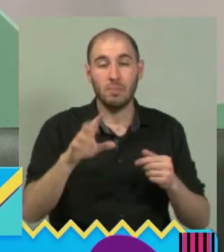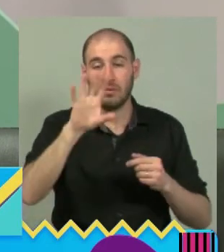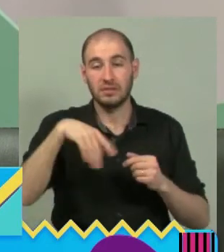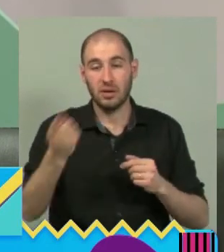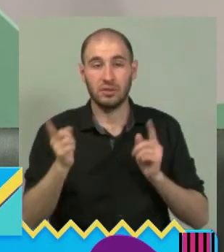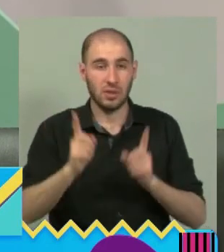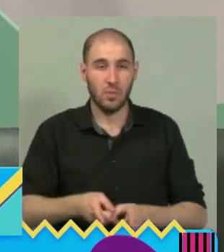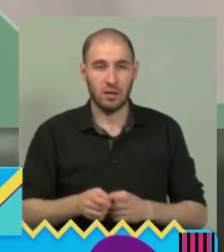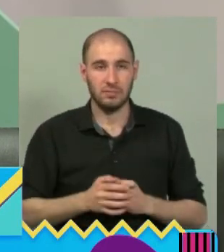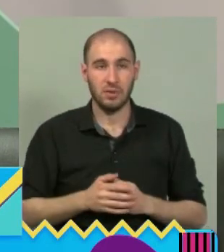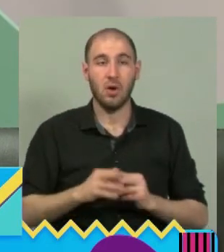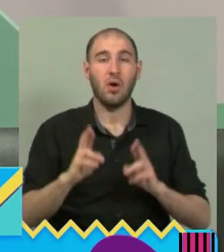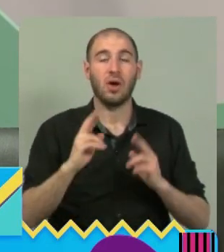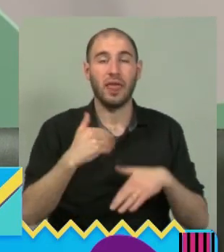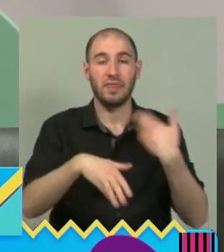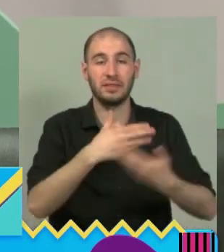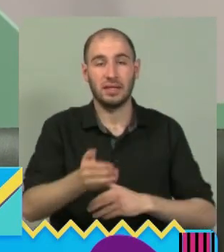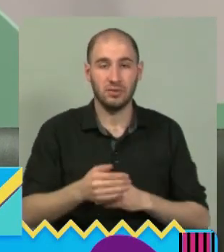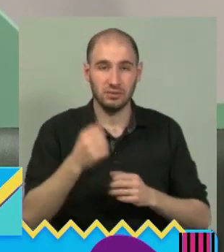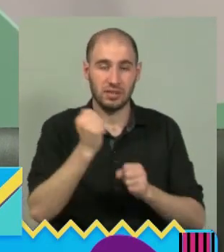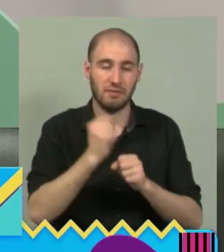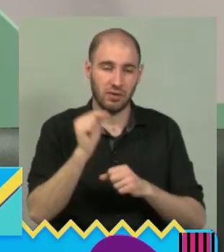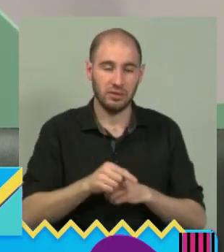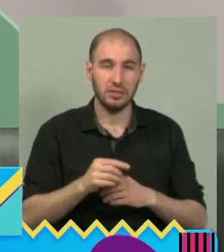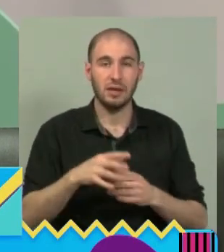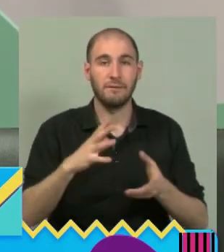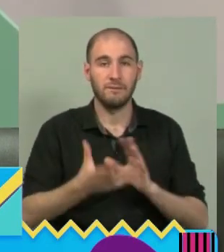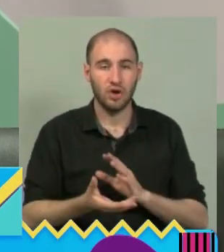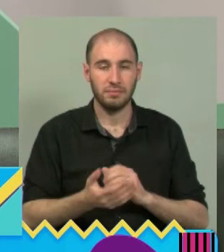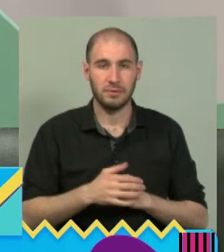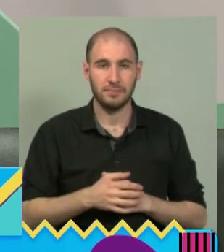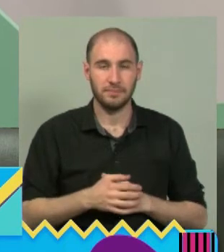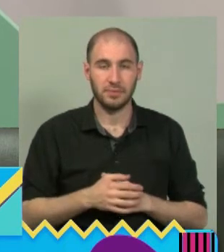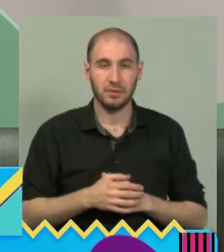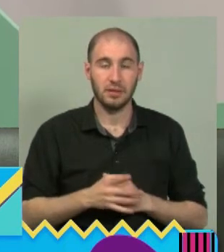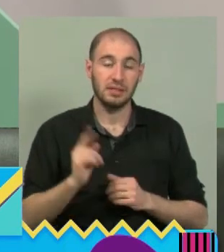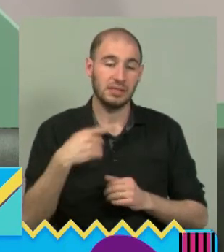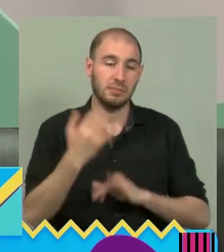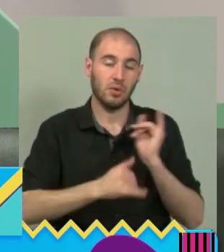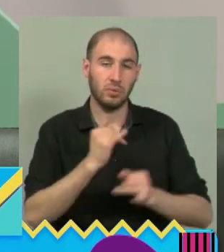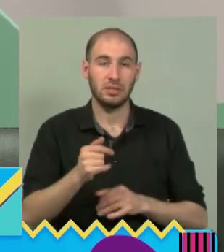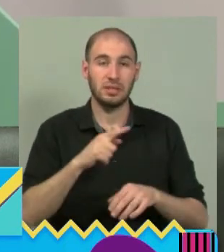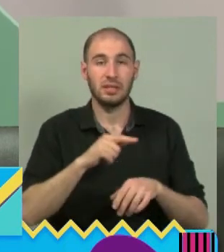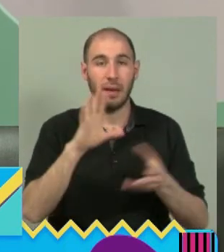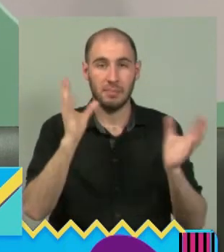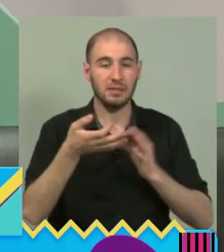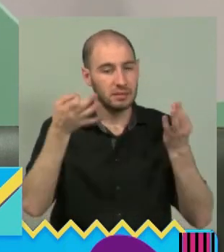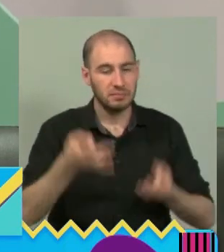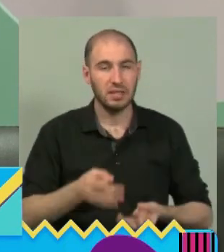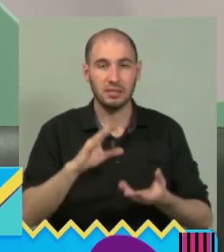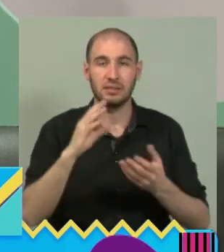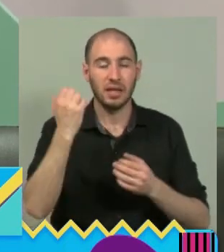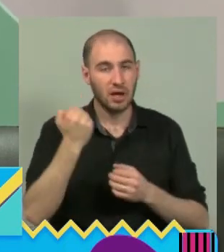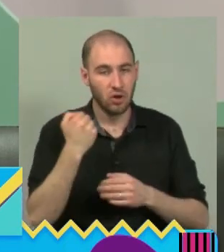lo mismo. Así que esperemos por el desarrollo de esta actividad en las condiciones de lo que siempre manifestamos: sustentabilidad ambiental,